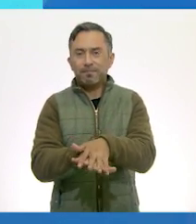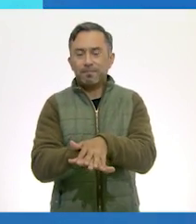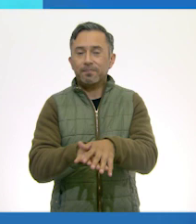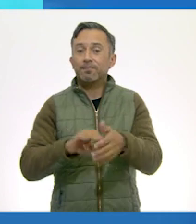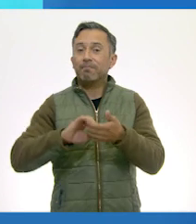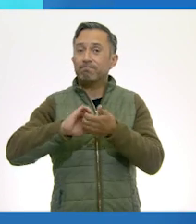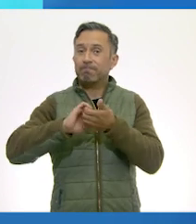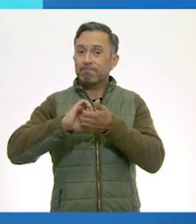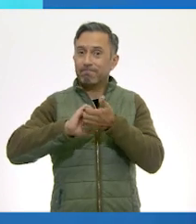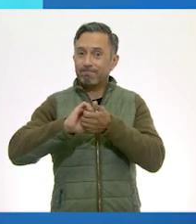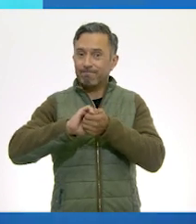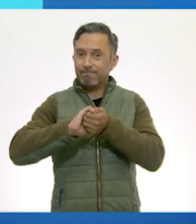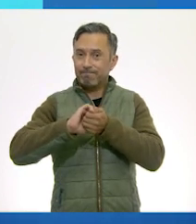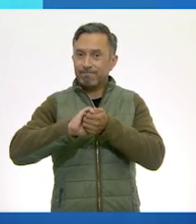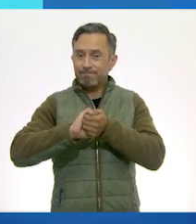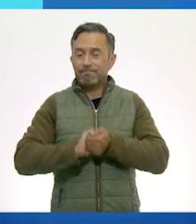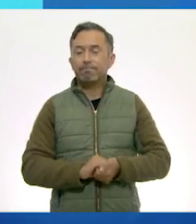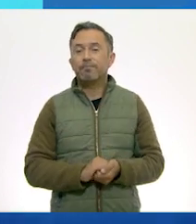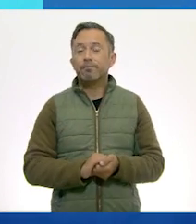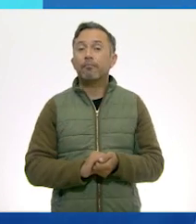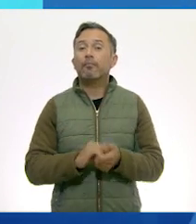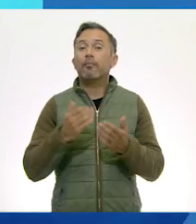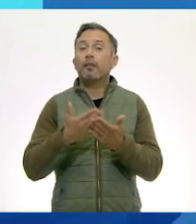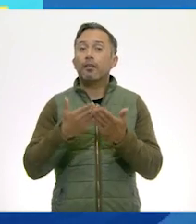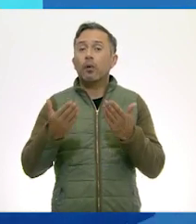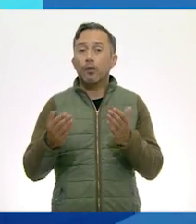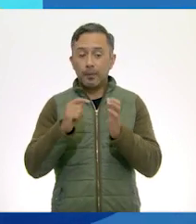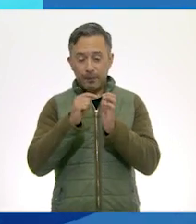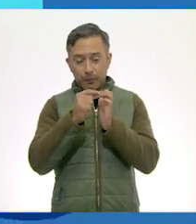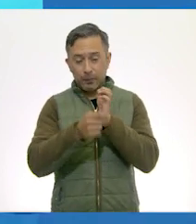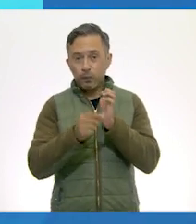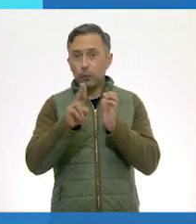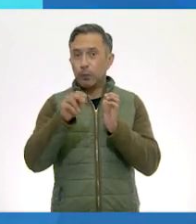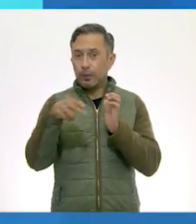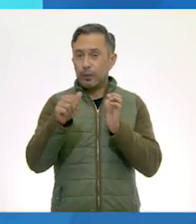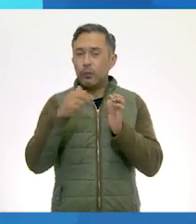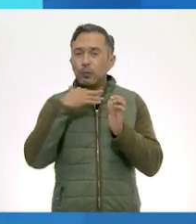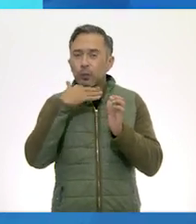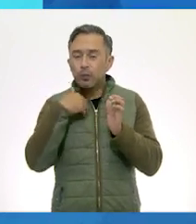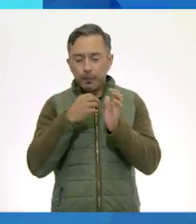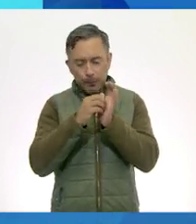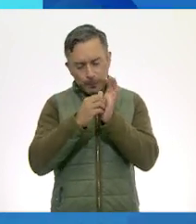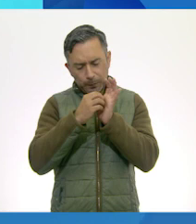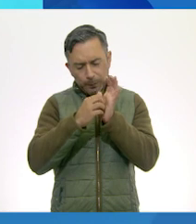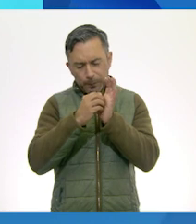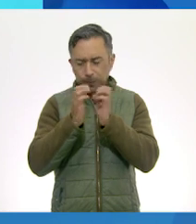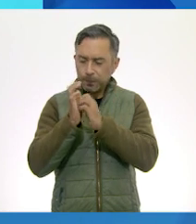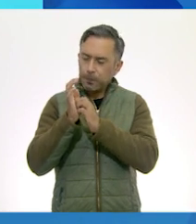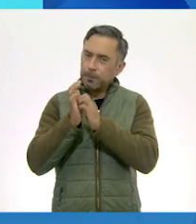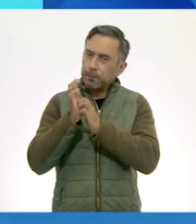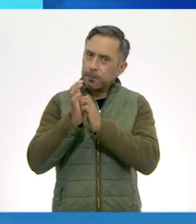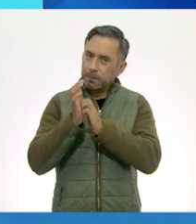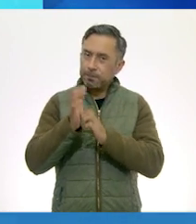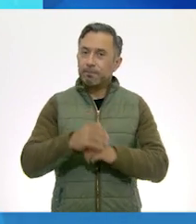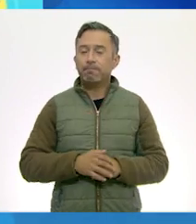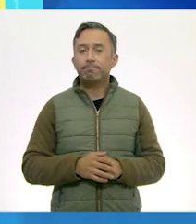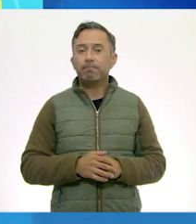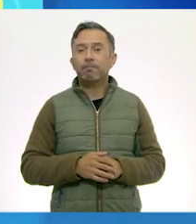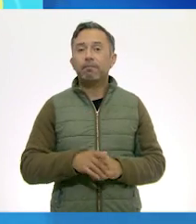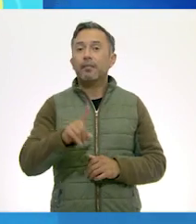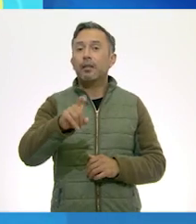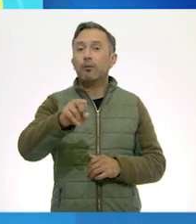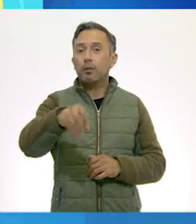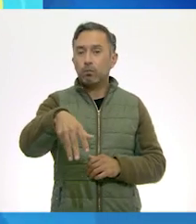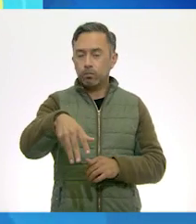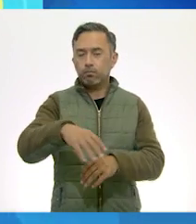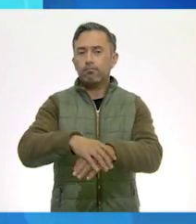dedos. Ahora haz como que rasguñas la palma de tus manos para lavar tus uñas. Enjuaga tus manos con